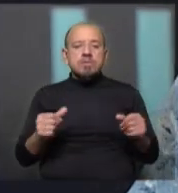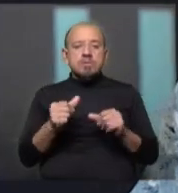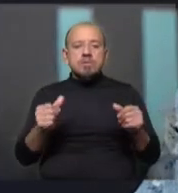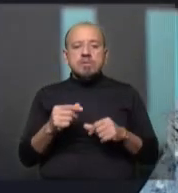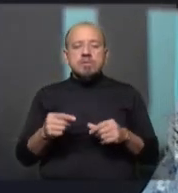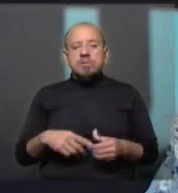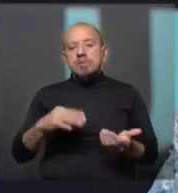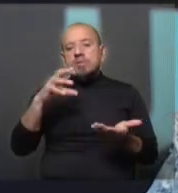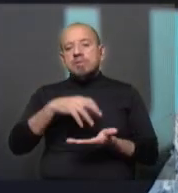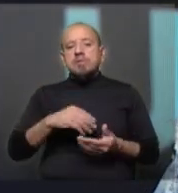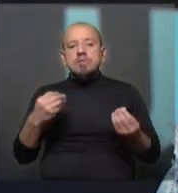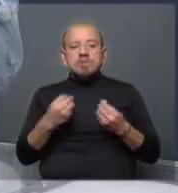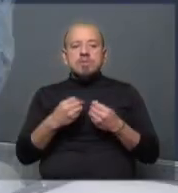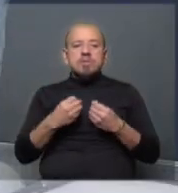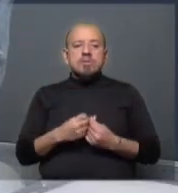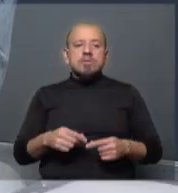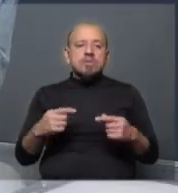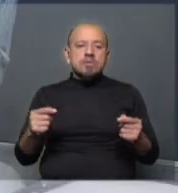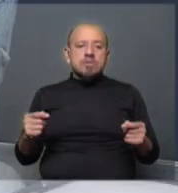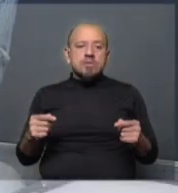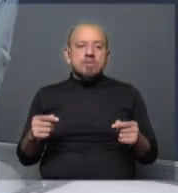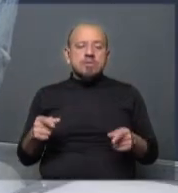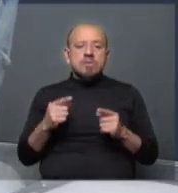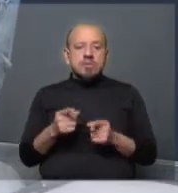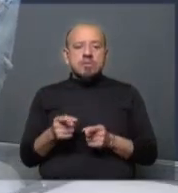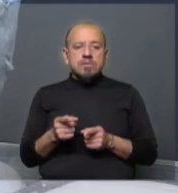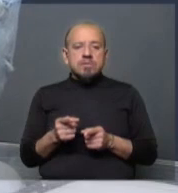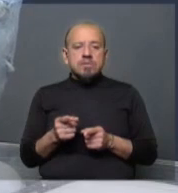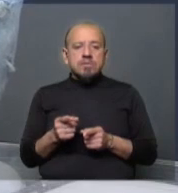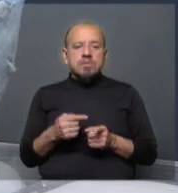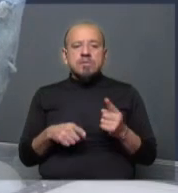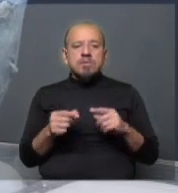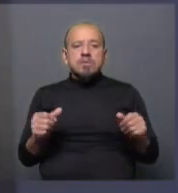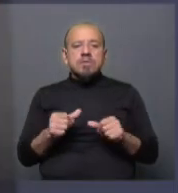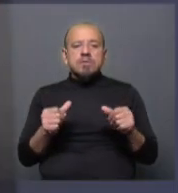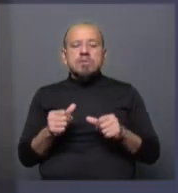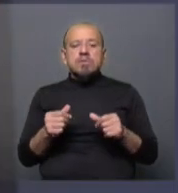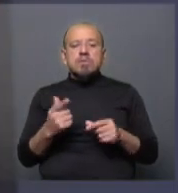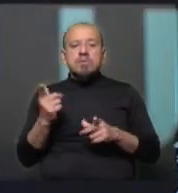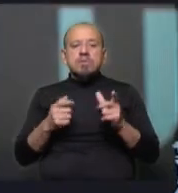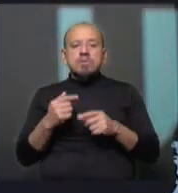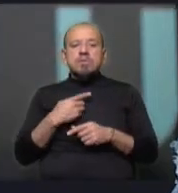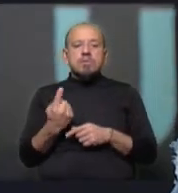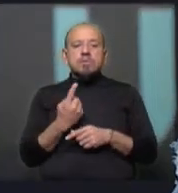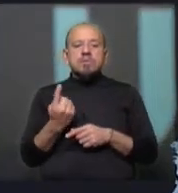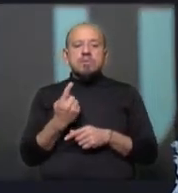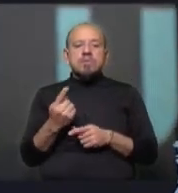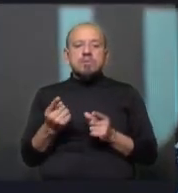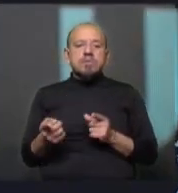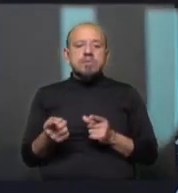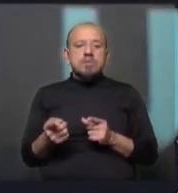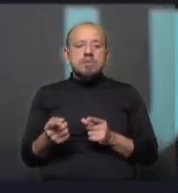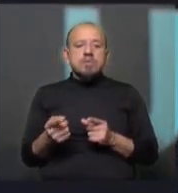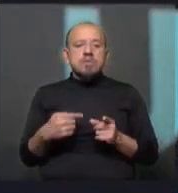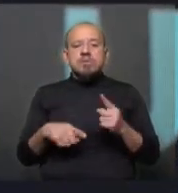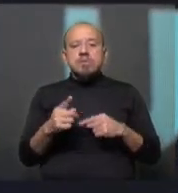grabación Hay un montón de cosas e en tu caso eh Lo haces con más gente estás vos solo para todo eh